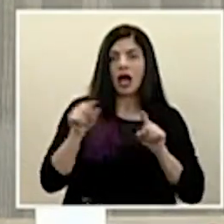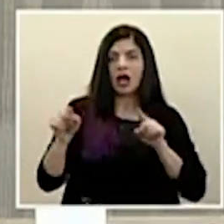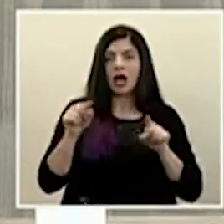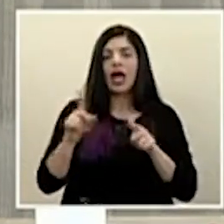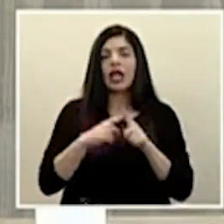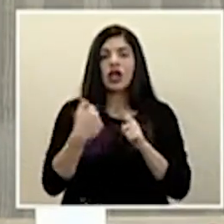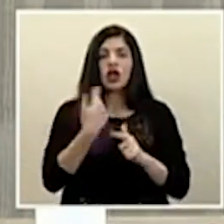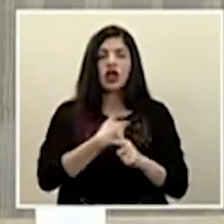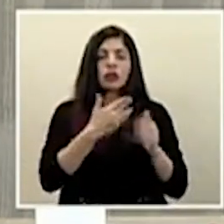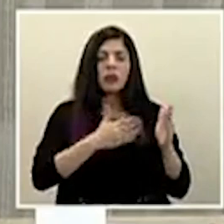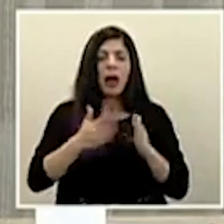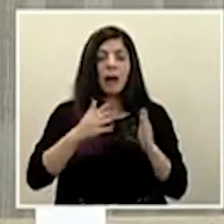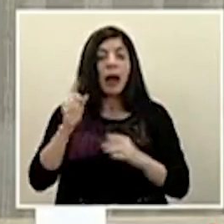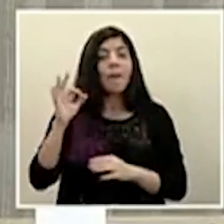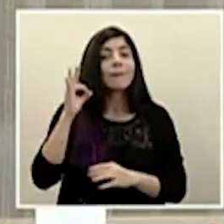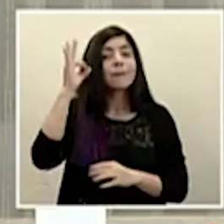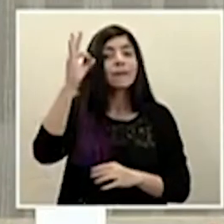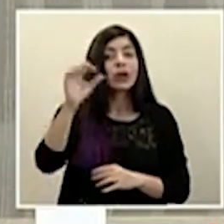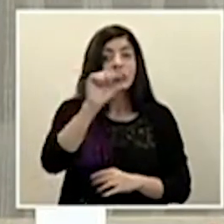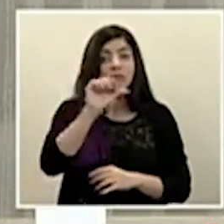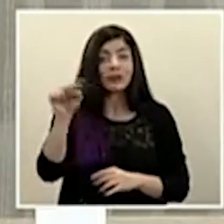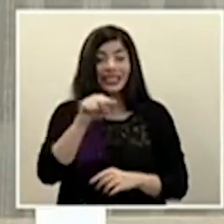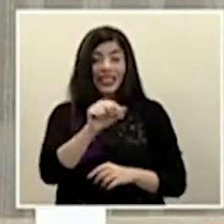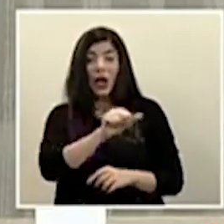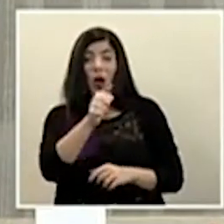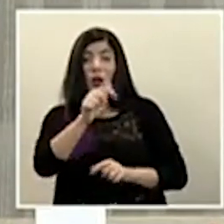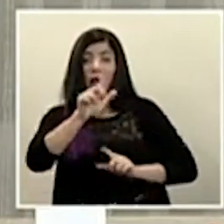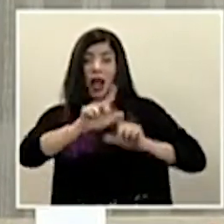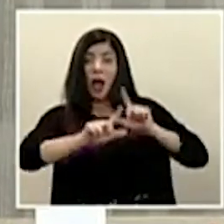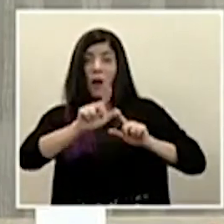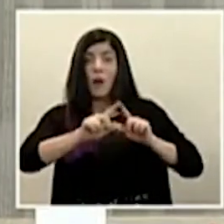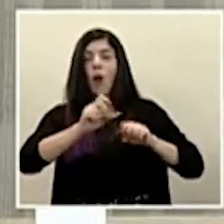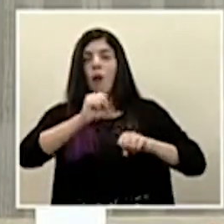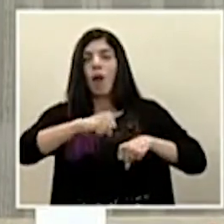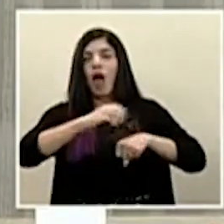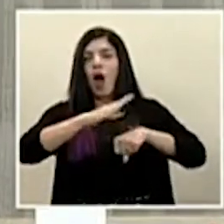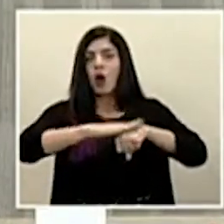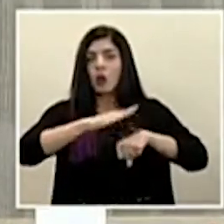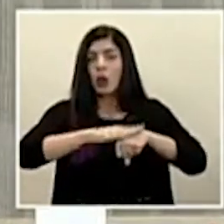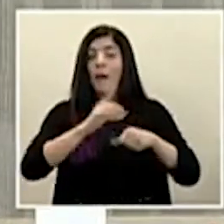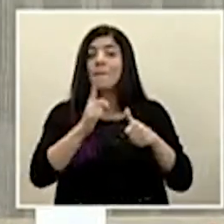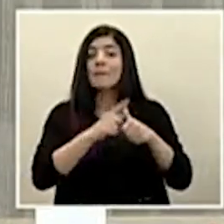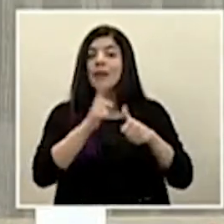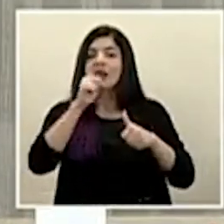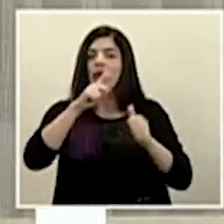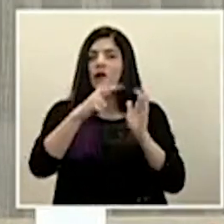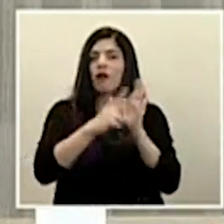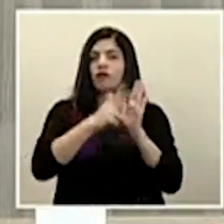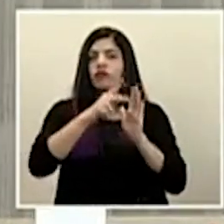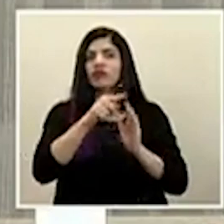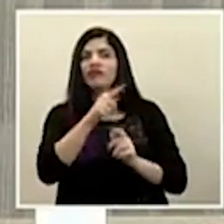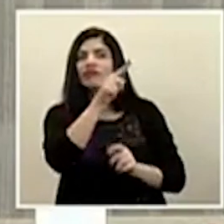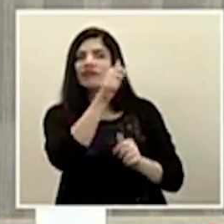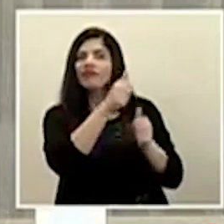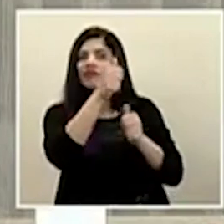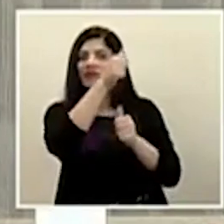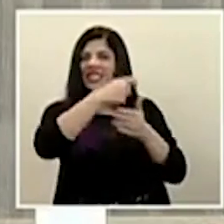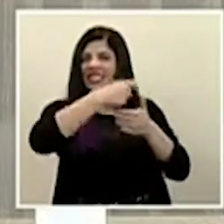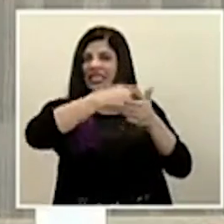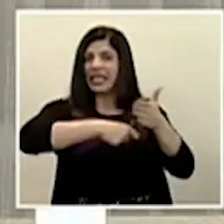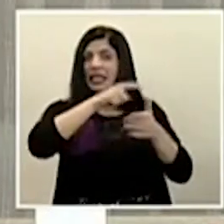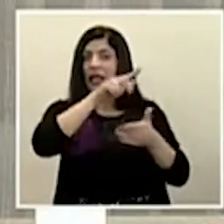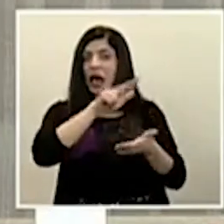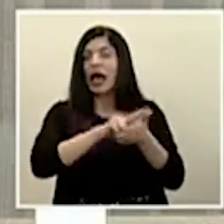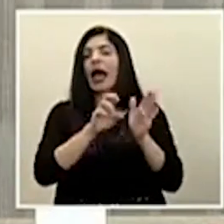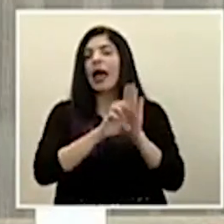poder autorizar este tipo de muestras, siempre y cuando ya hayan sido aprobadas por una agencia estricta, por ejemplo,